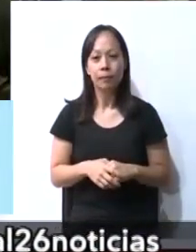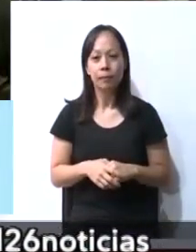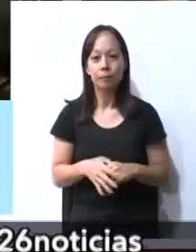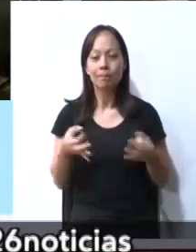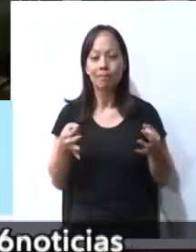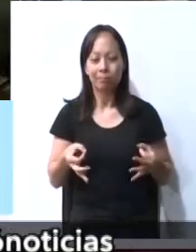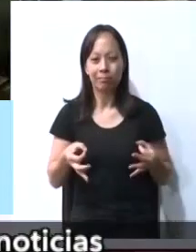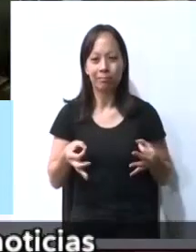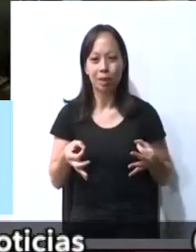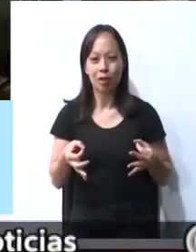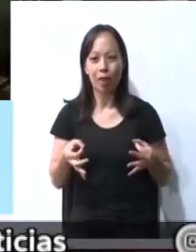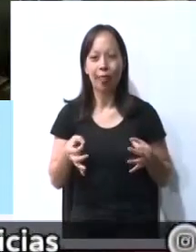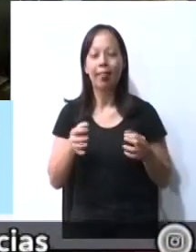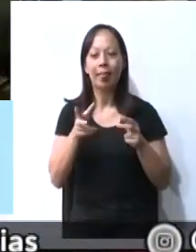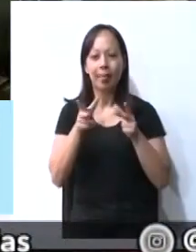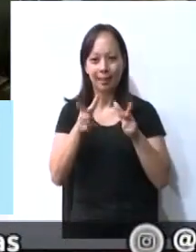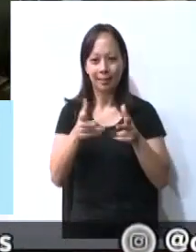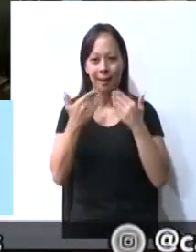Por eso quiero agradecer.